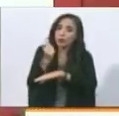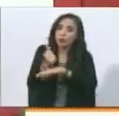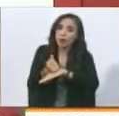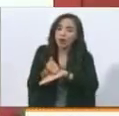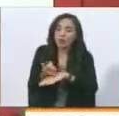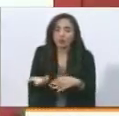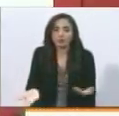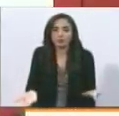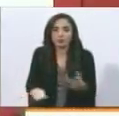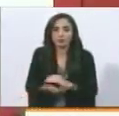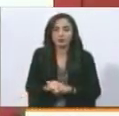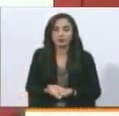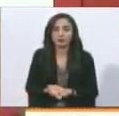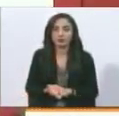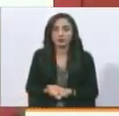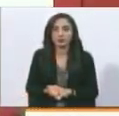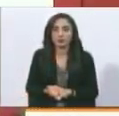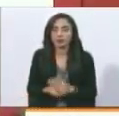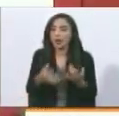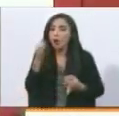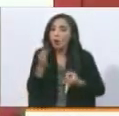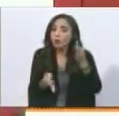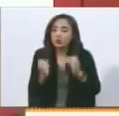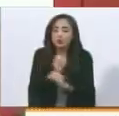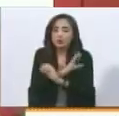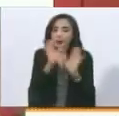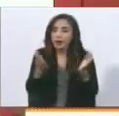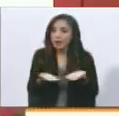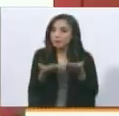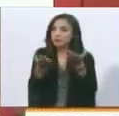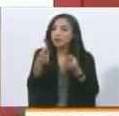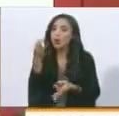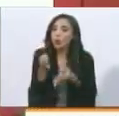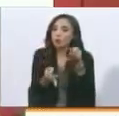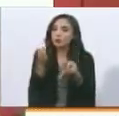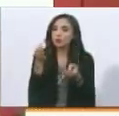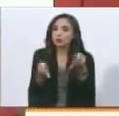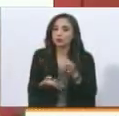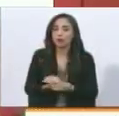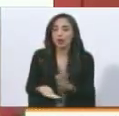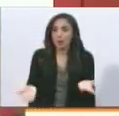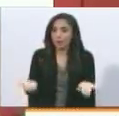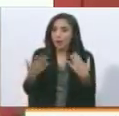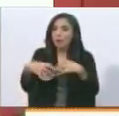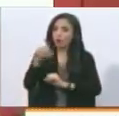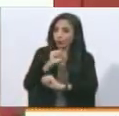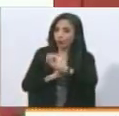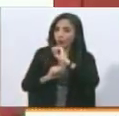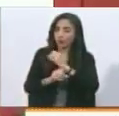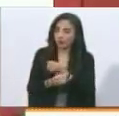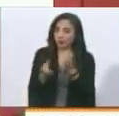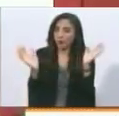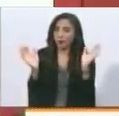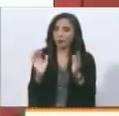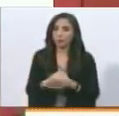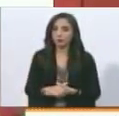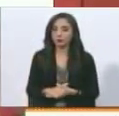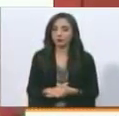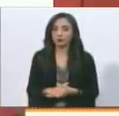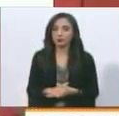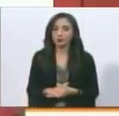justicia ahí en la mesa para que esa persona se defienda de un hecho público, notorio y